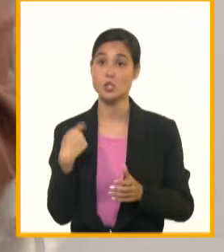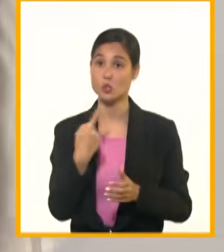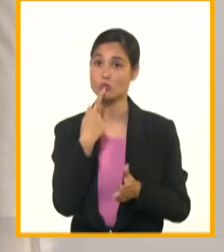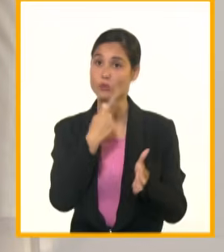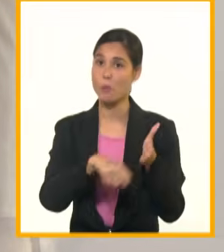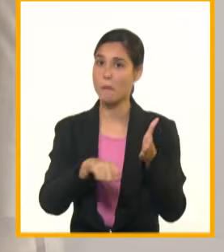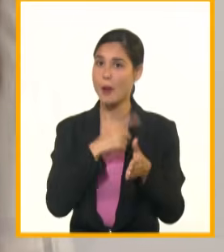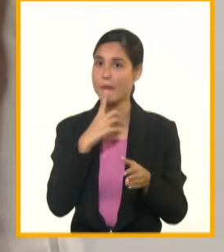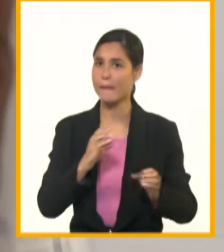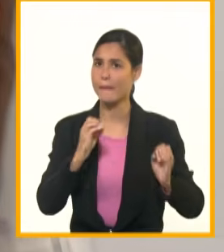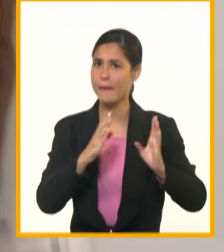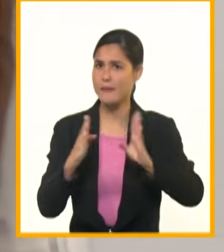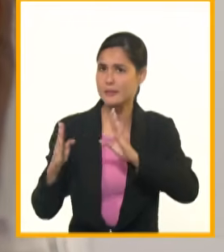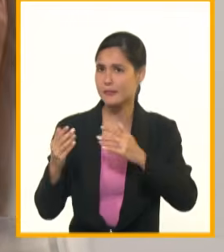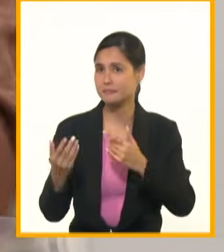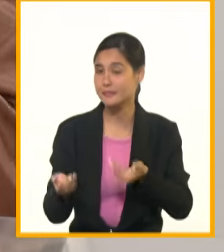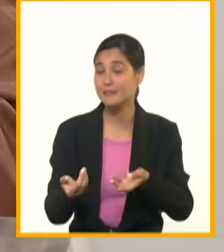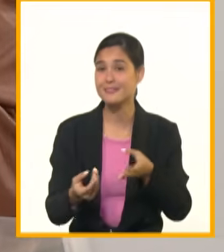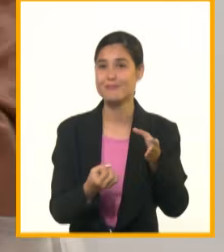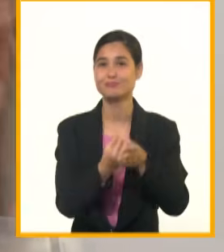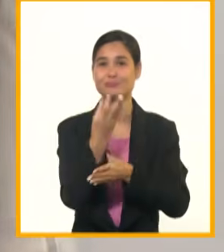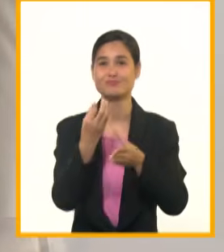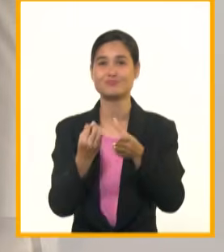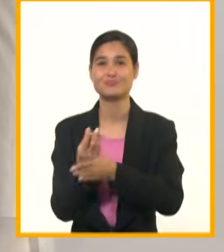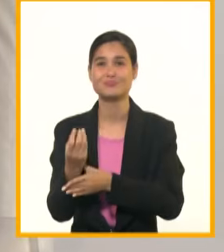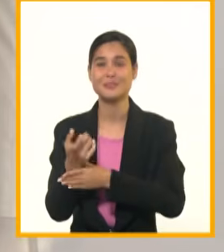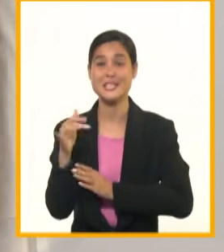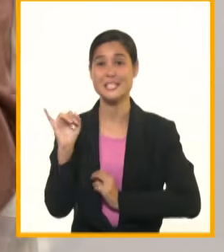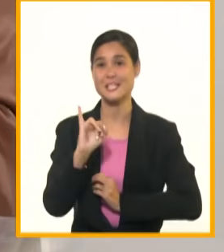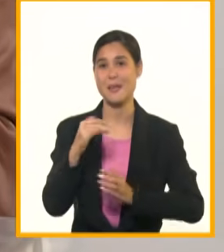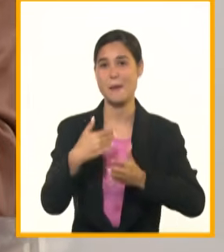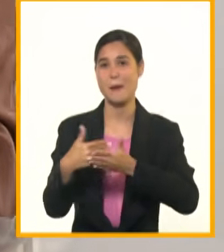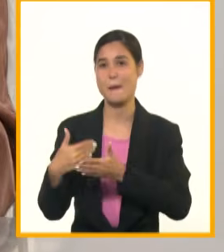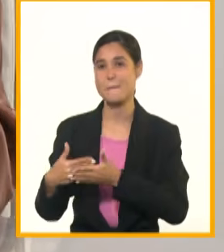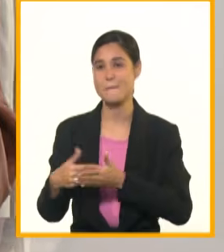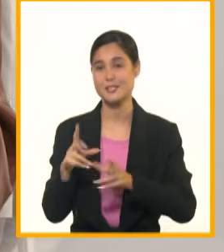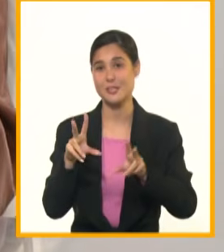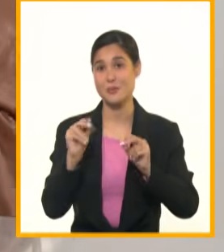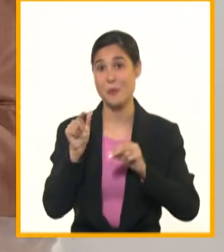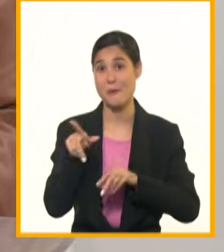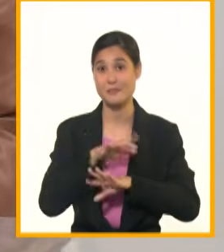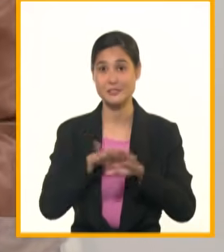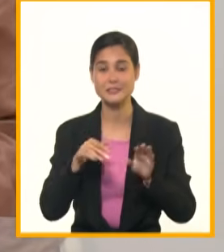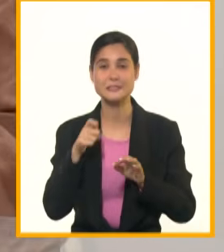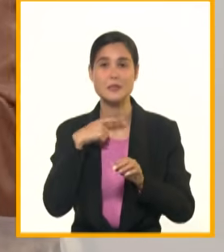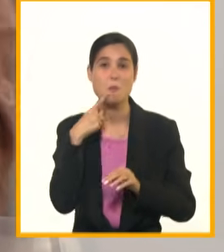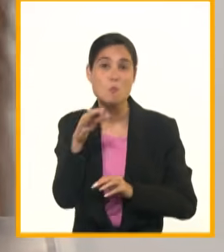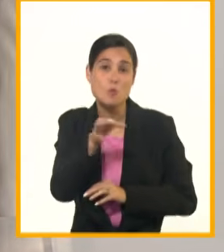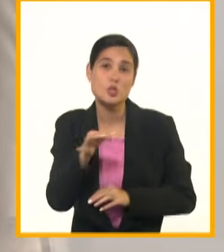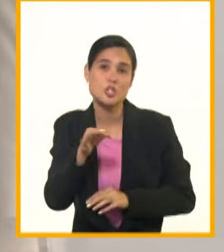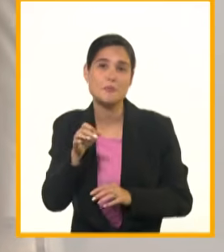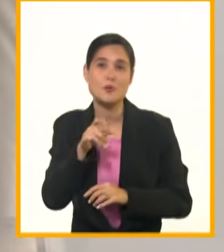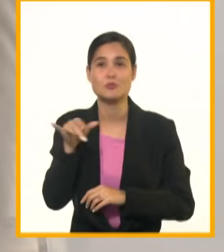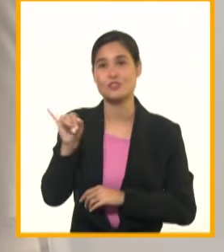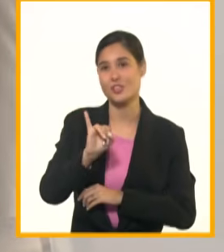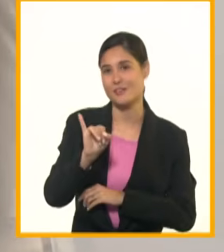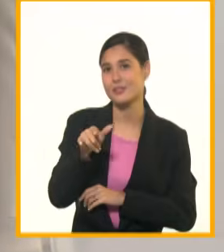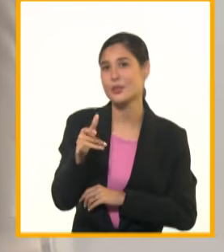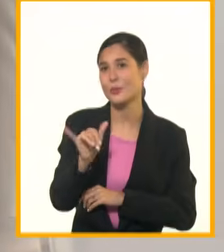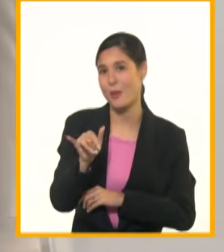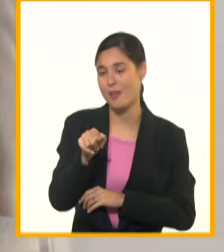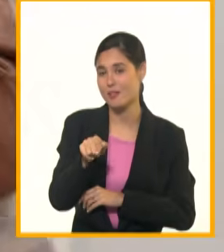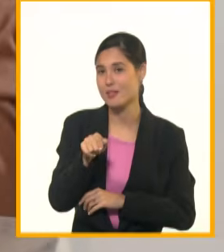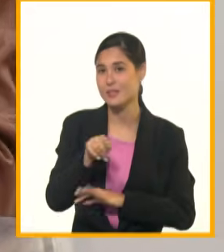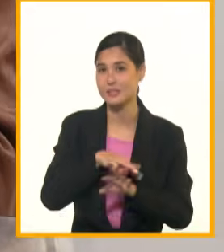fue crear 6 nuevas empresas en 6 municipios y mantener un grupo de empresas, igual que hizo Mayabeque